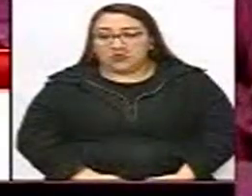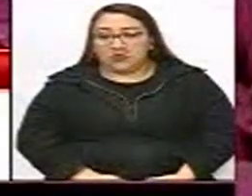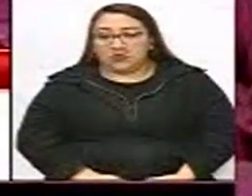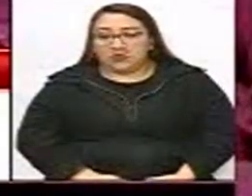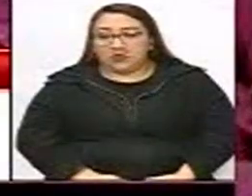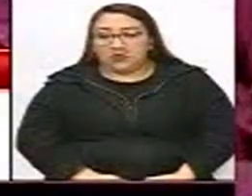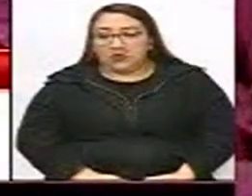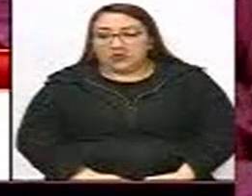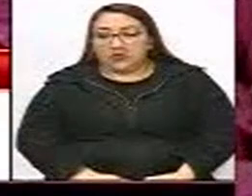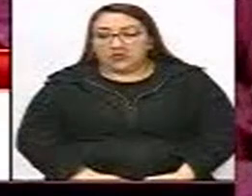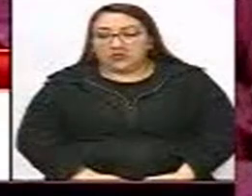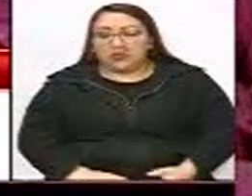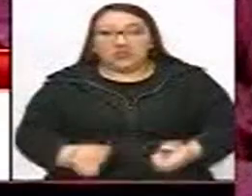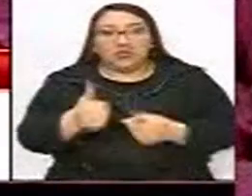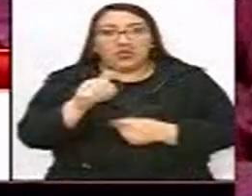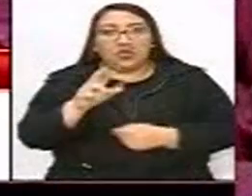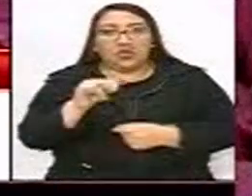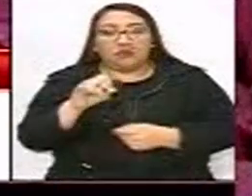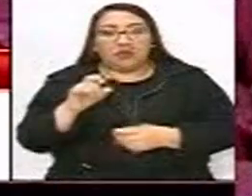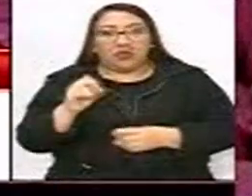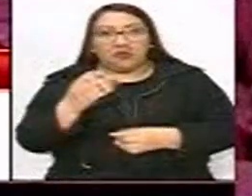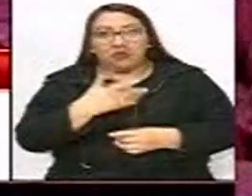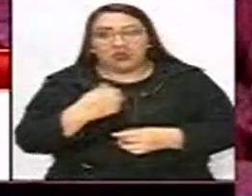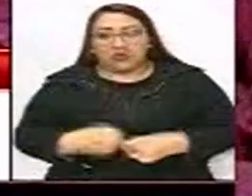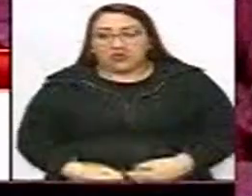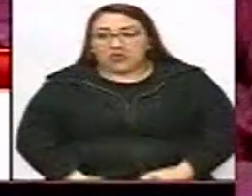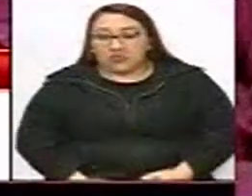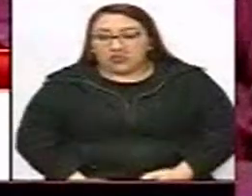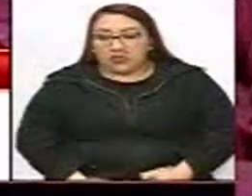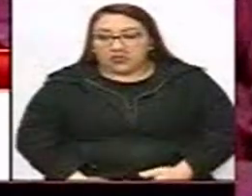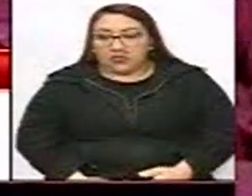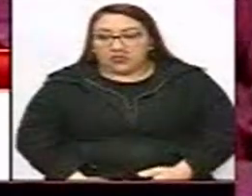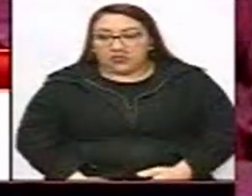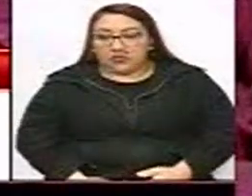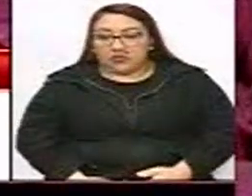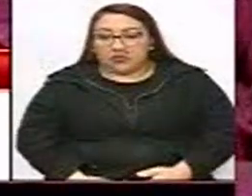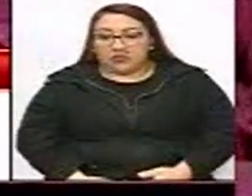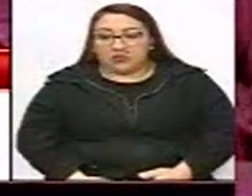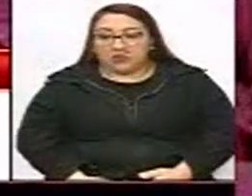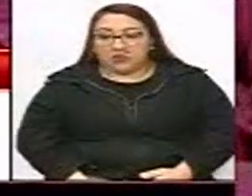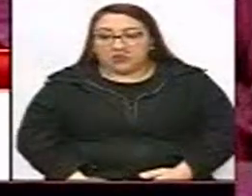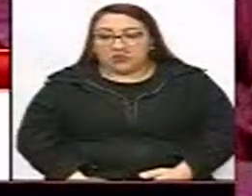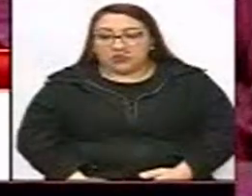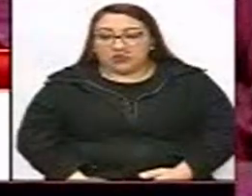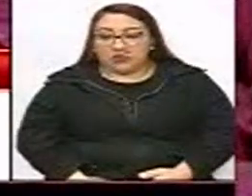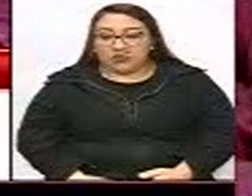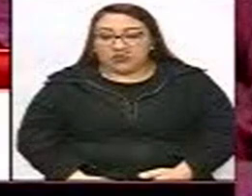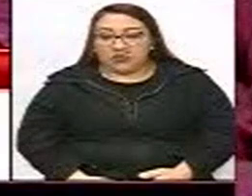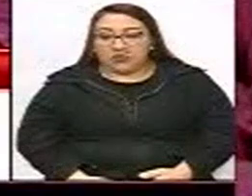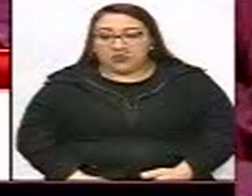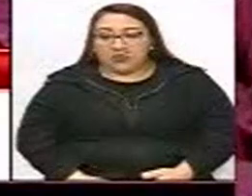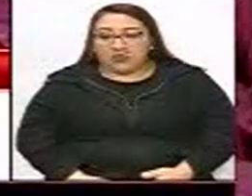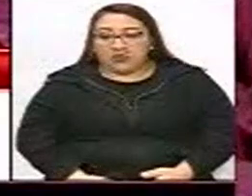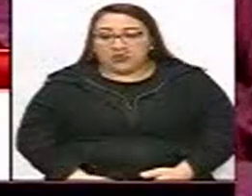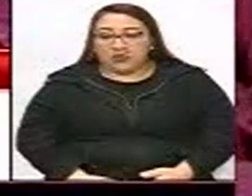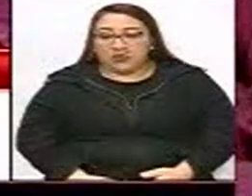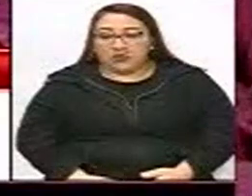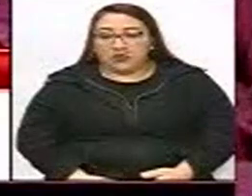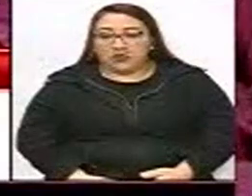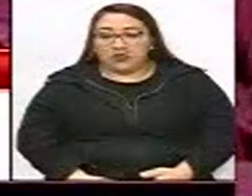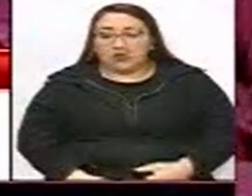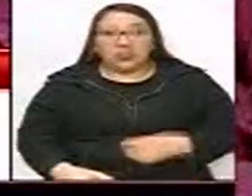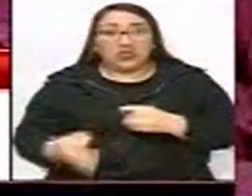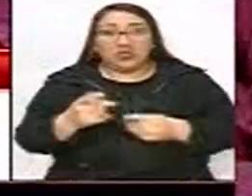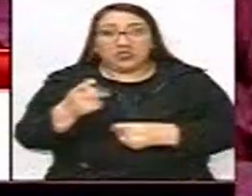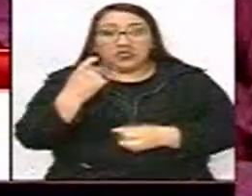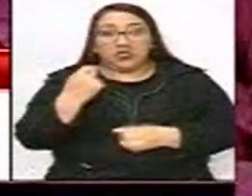congresista Aramayo. Presidente, yo me he anotado como primera en el rol para formular las preguntas, pero dada la explicación